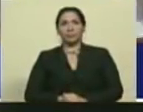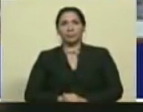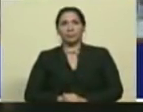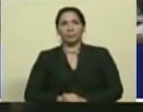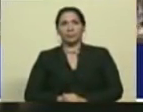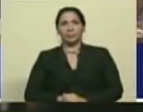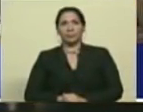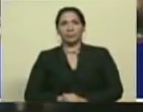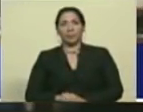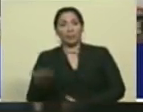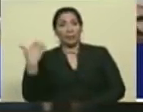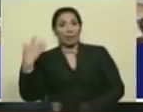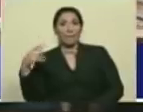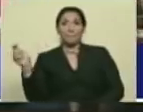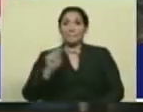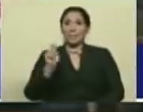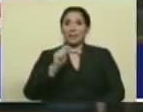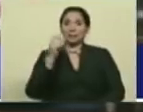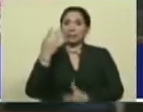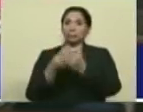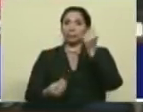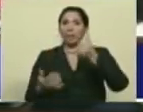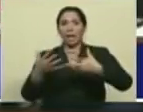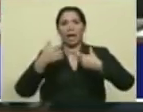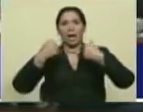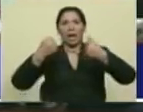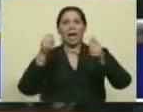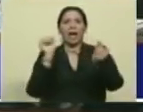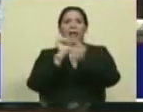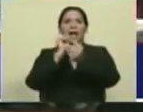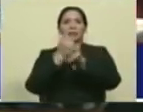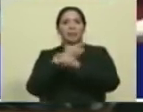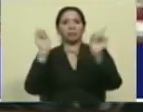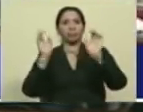quien meses atrás había salido de la cárcel de la dignidad.